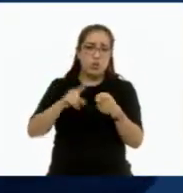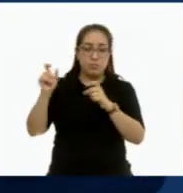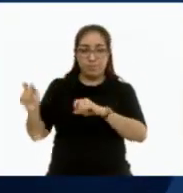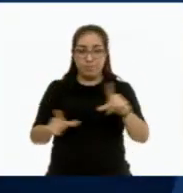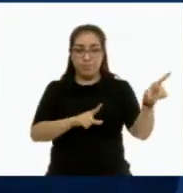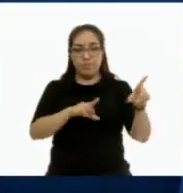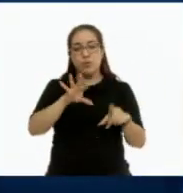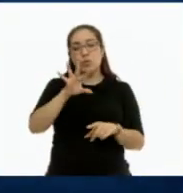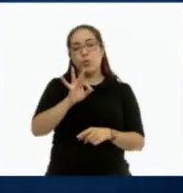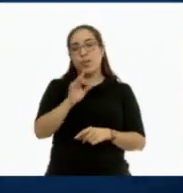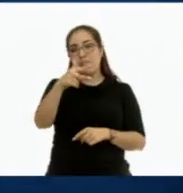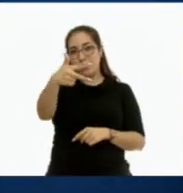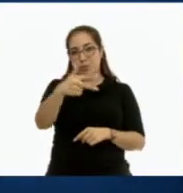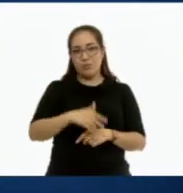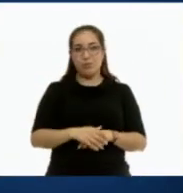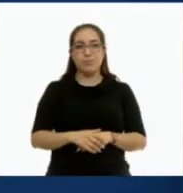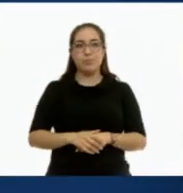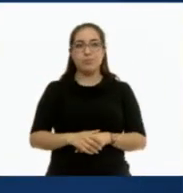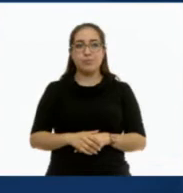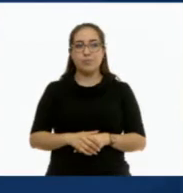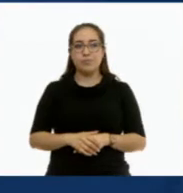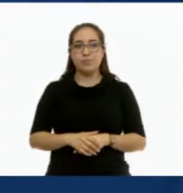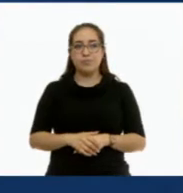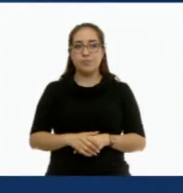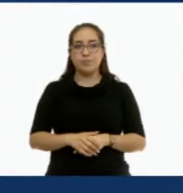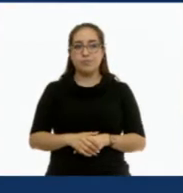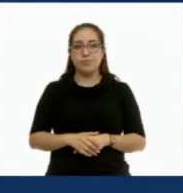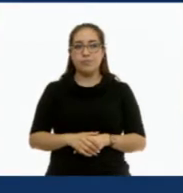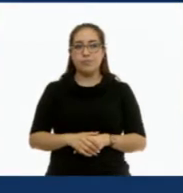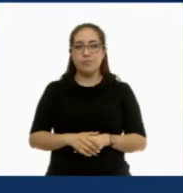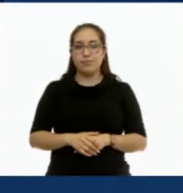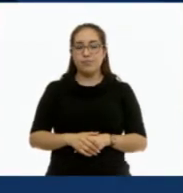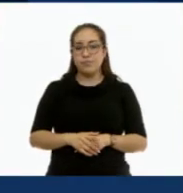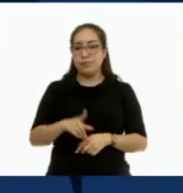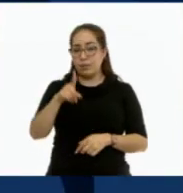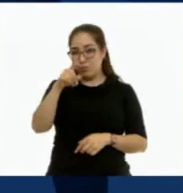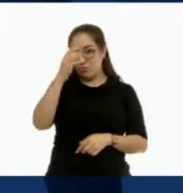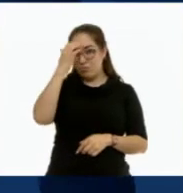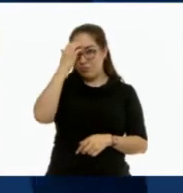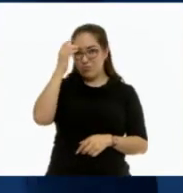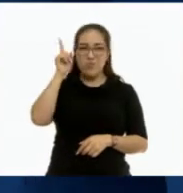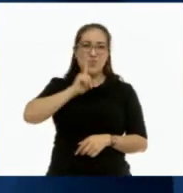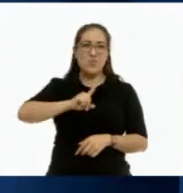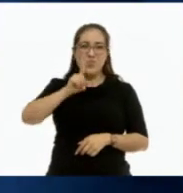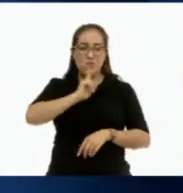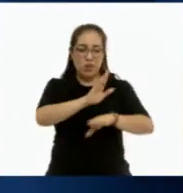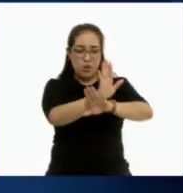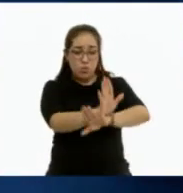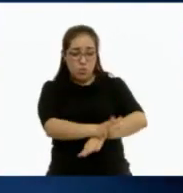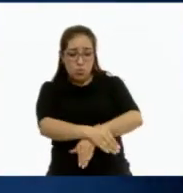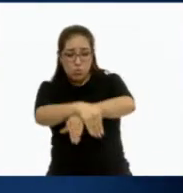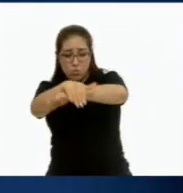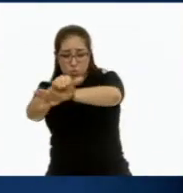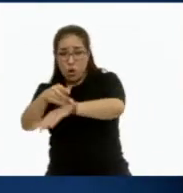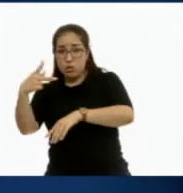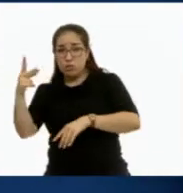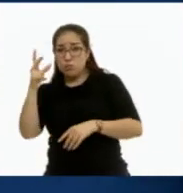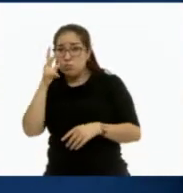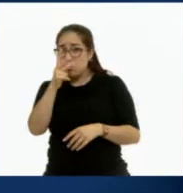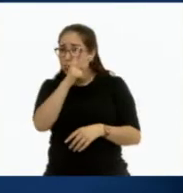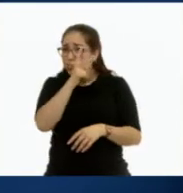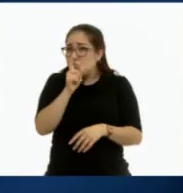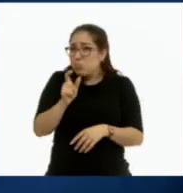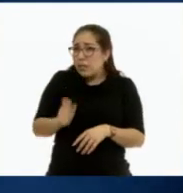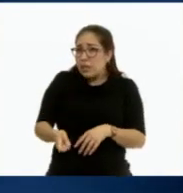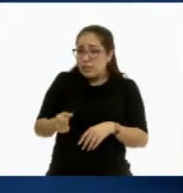Estrofa 48. ¿Son los senos de las sirenas las redondezcas caracolas? ¿O